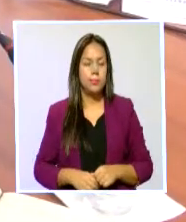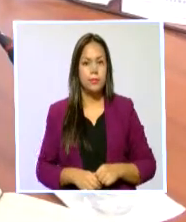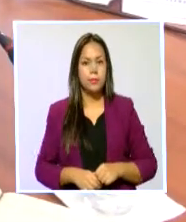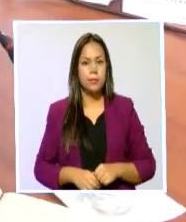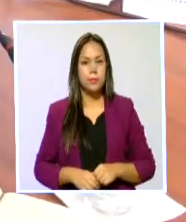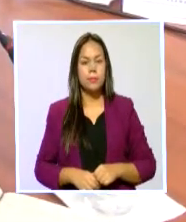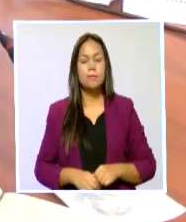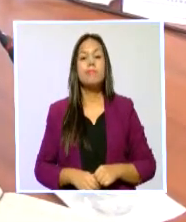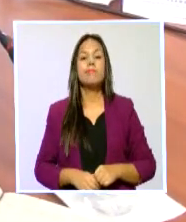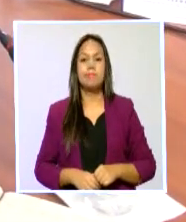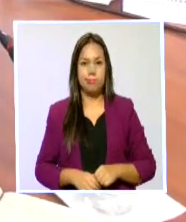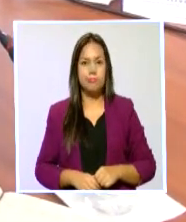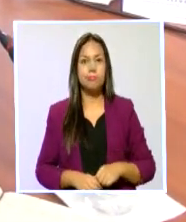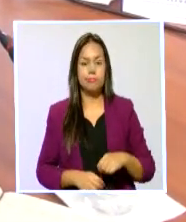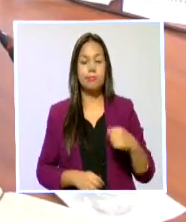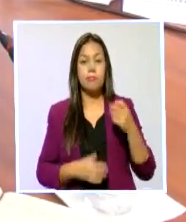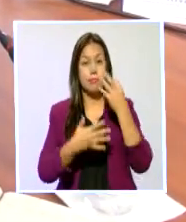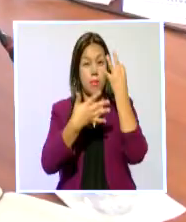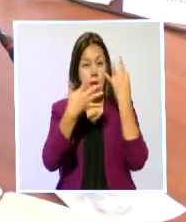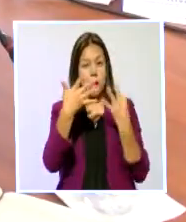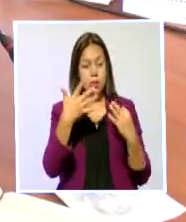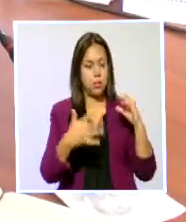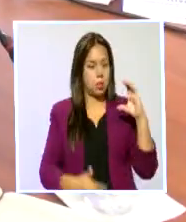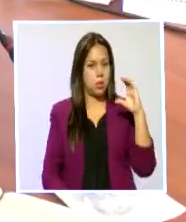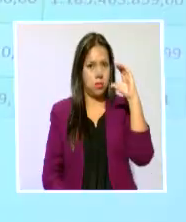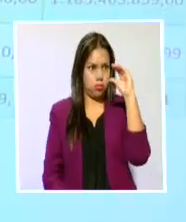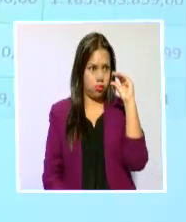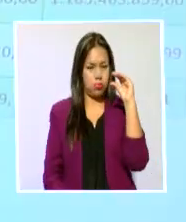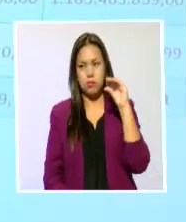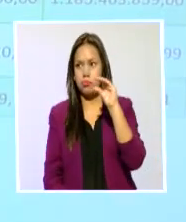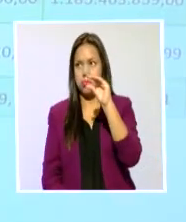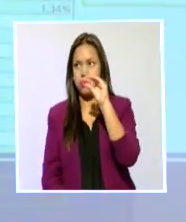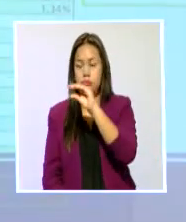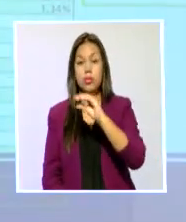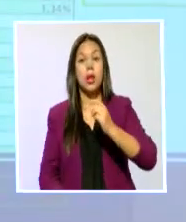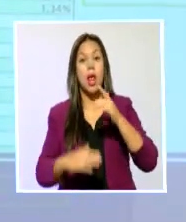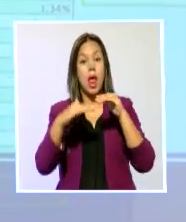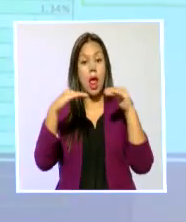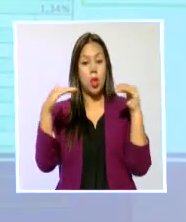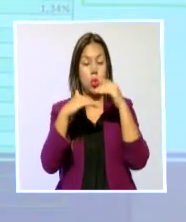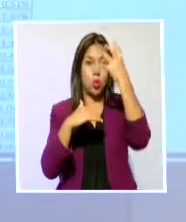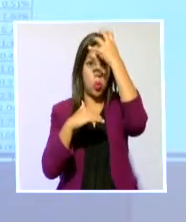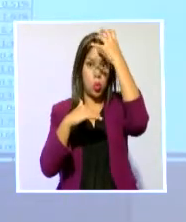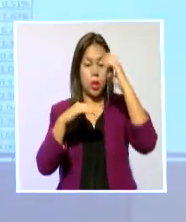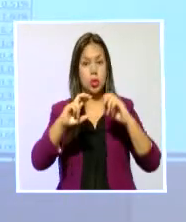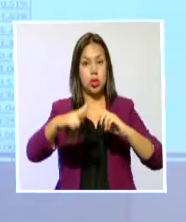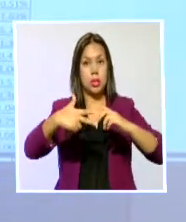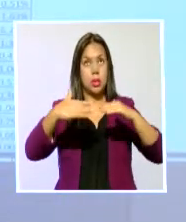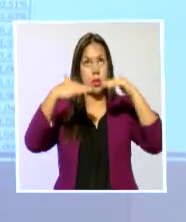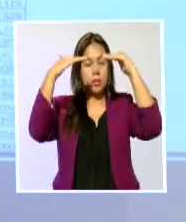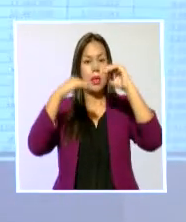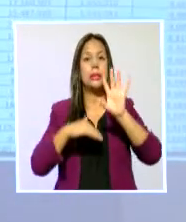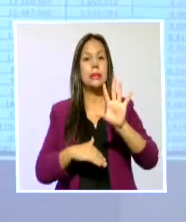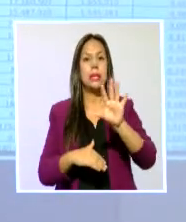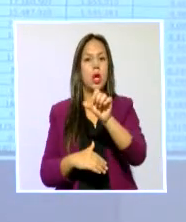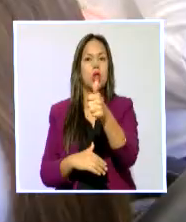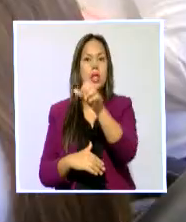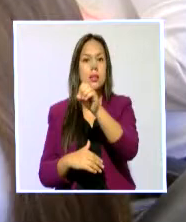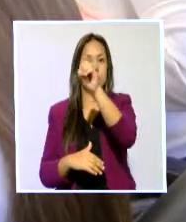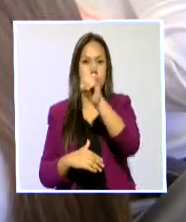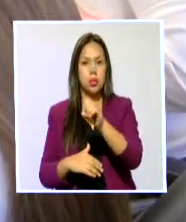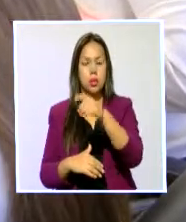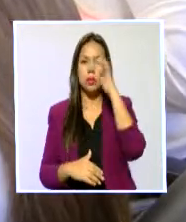La caída de las asignaciones a las instituciones de educación superior de tercer y cuarto nivel, de entre el 5 y el 10%, preocupa